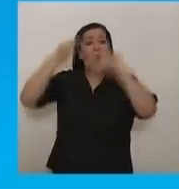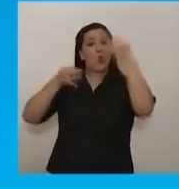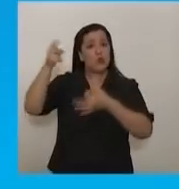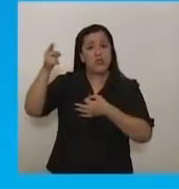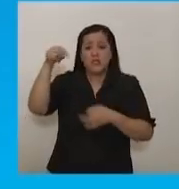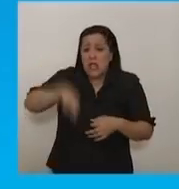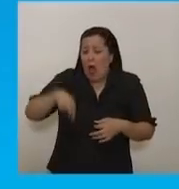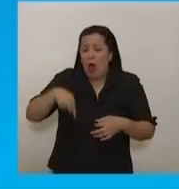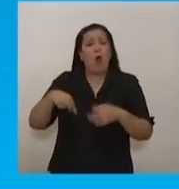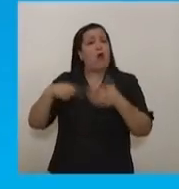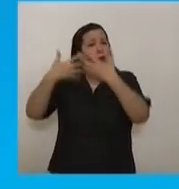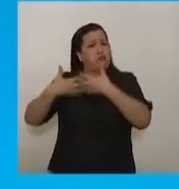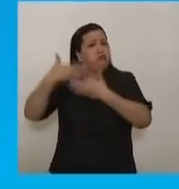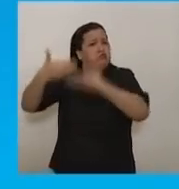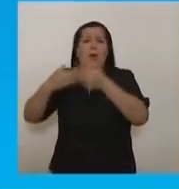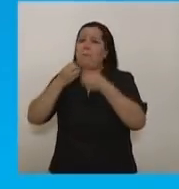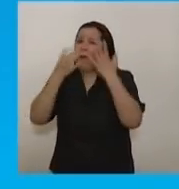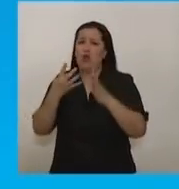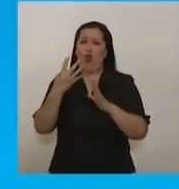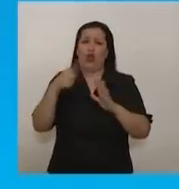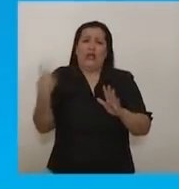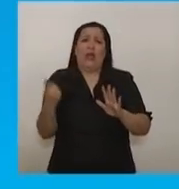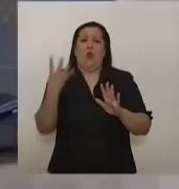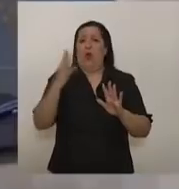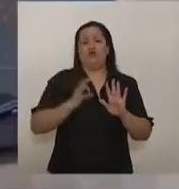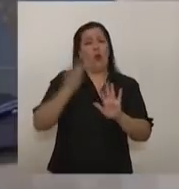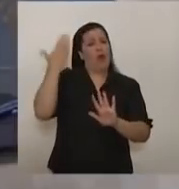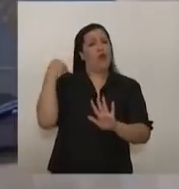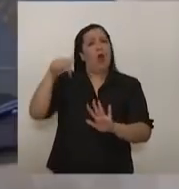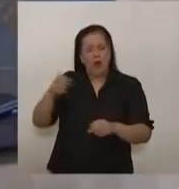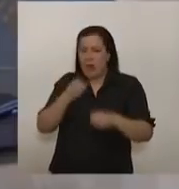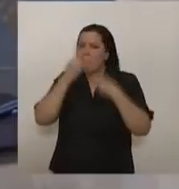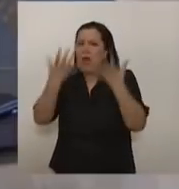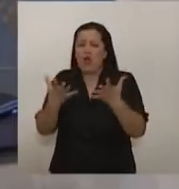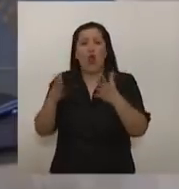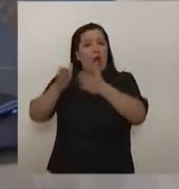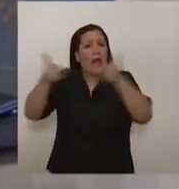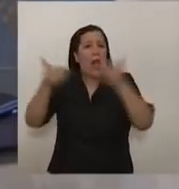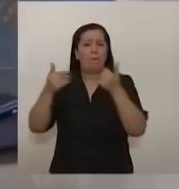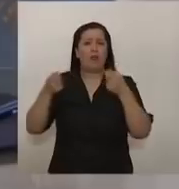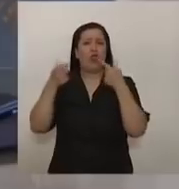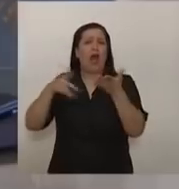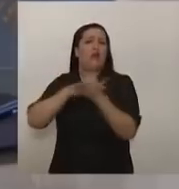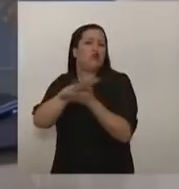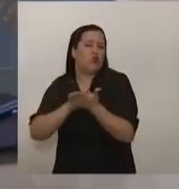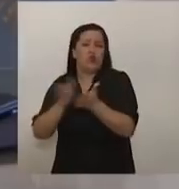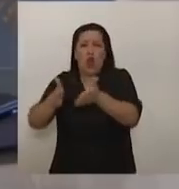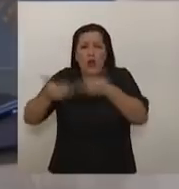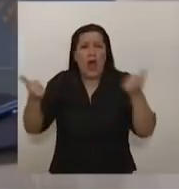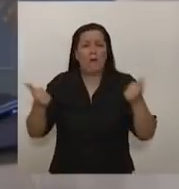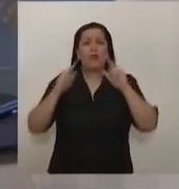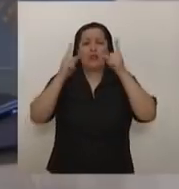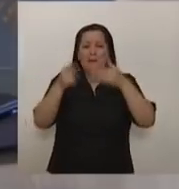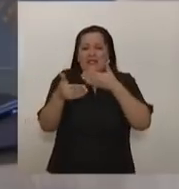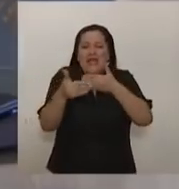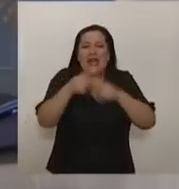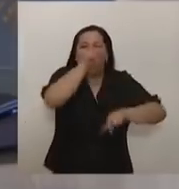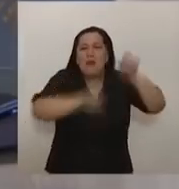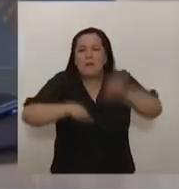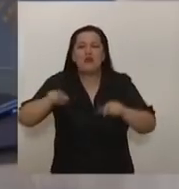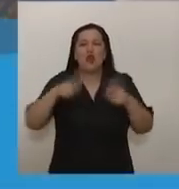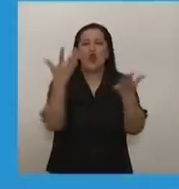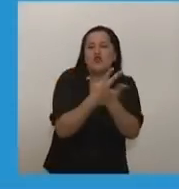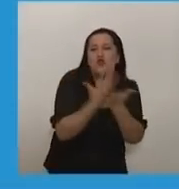que funciona mucho mejor que hace 4 años, con procesos más rápidos, más cercanos a los ciudadanos y a las víctimas